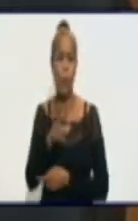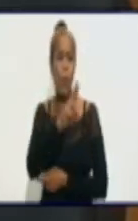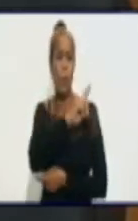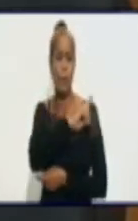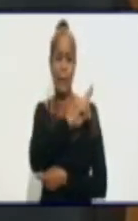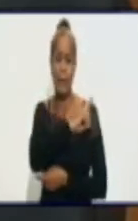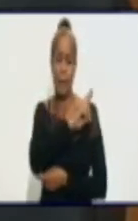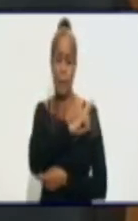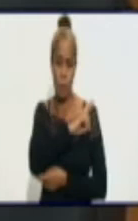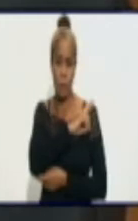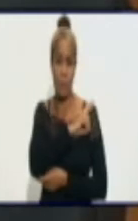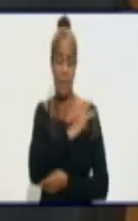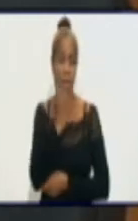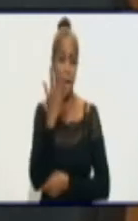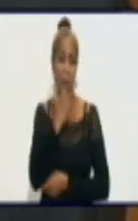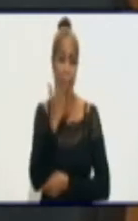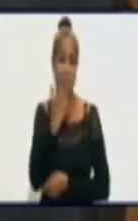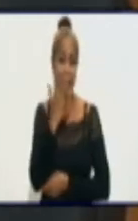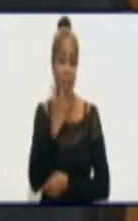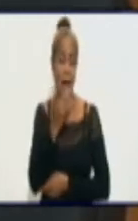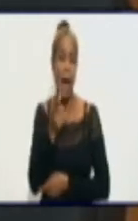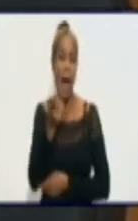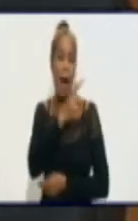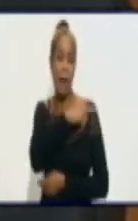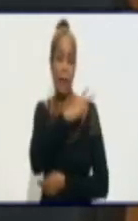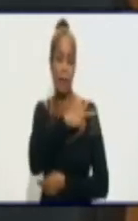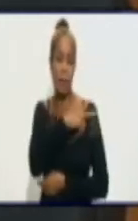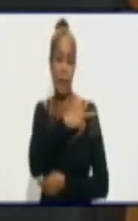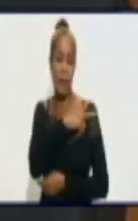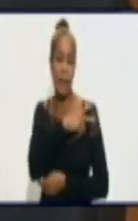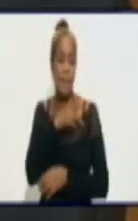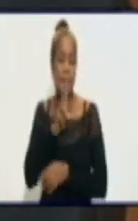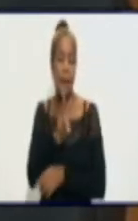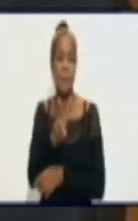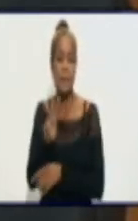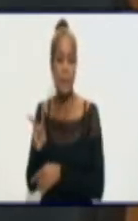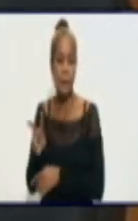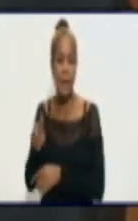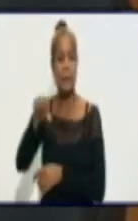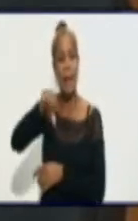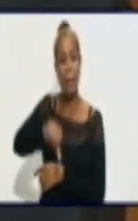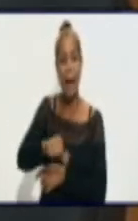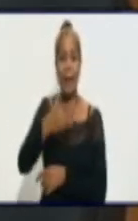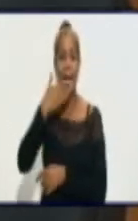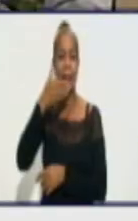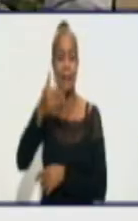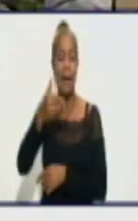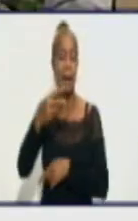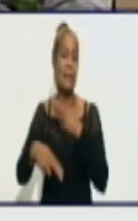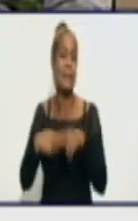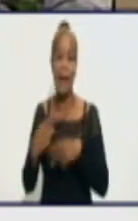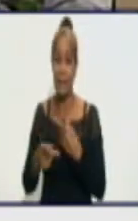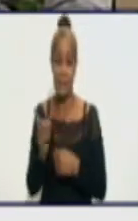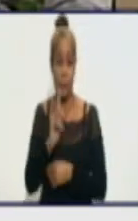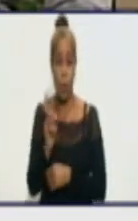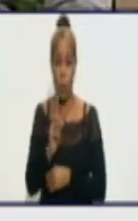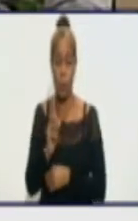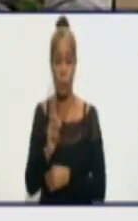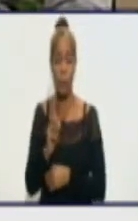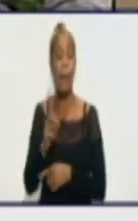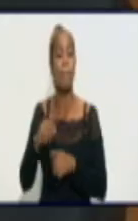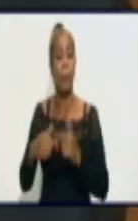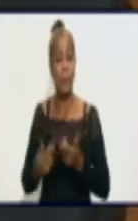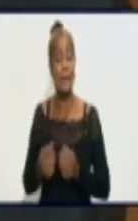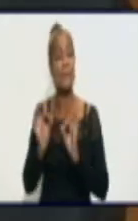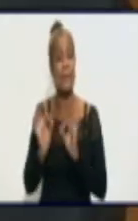morador, al operario, de la mala calidad de la inspección que éste pueda realizar. Nosotros siempre llamamos la